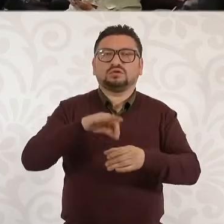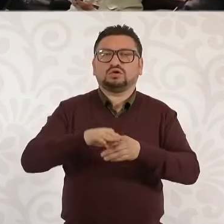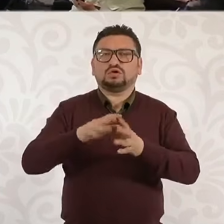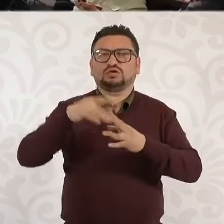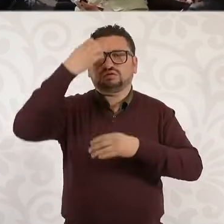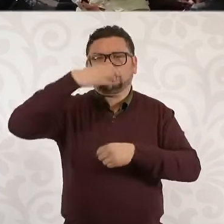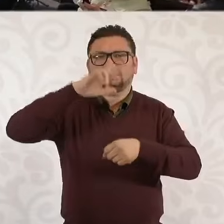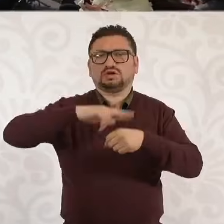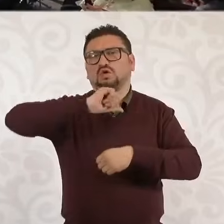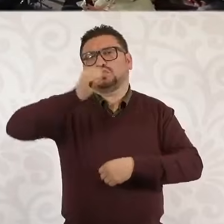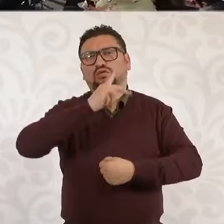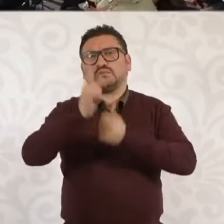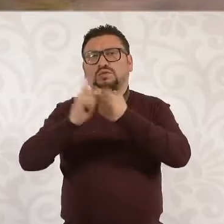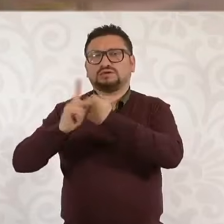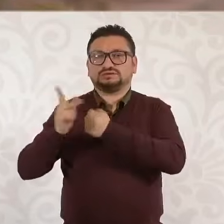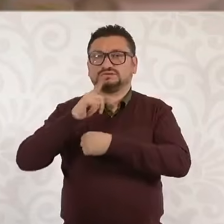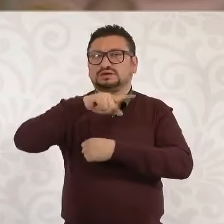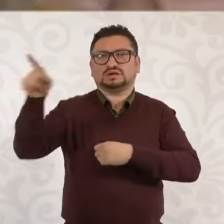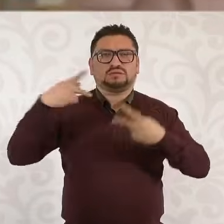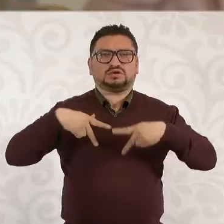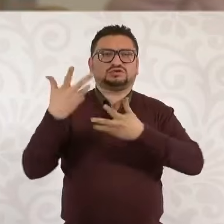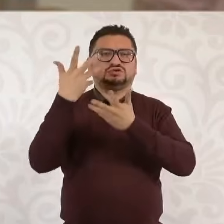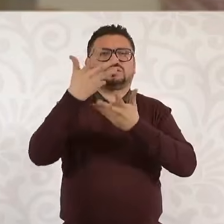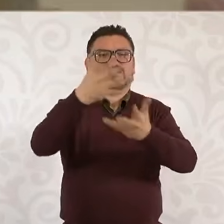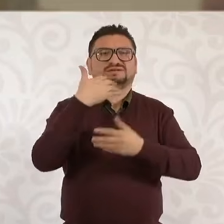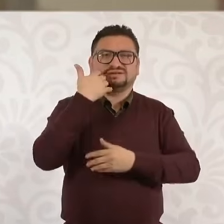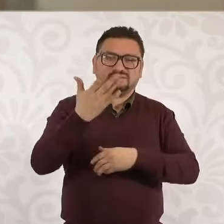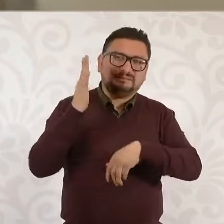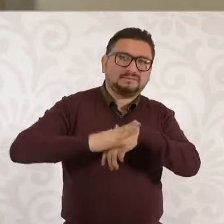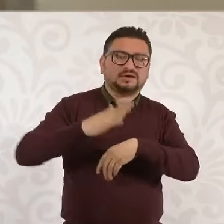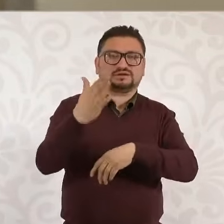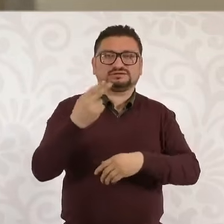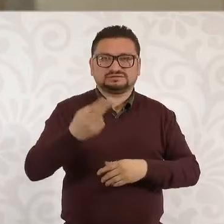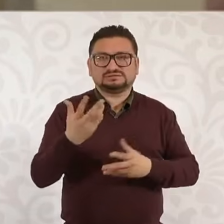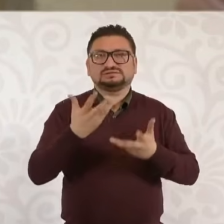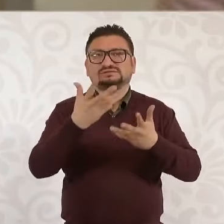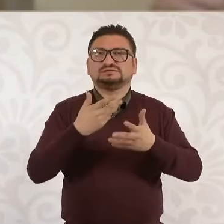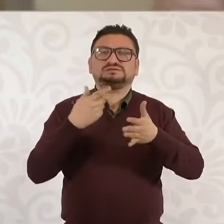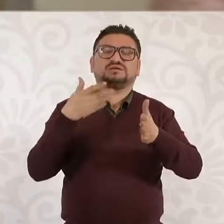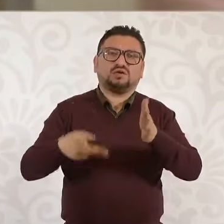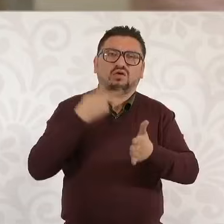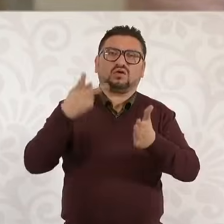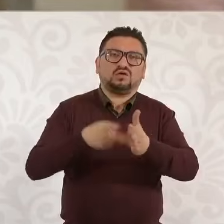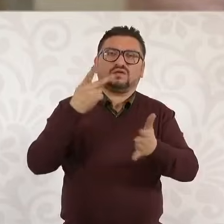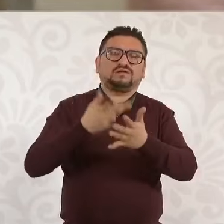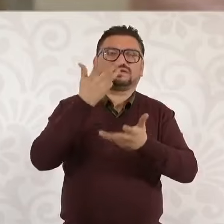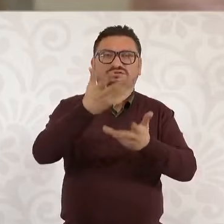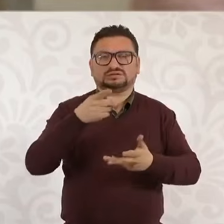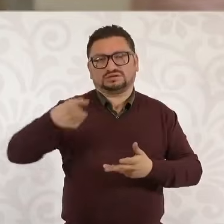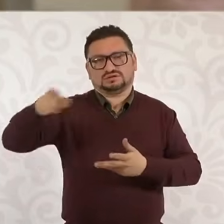el extranjero, ya que es una de las demandas más sentidas, más fuertes constantemente que nos